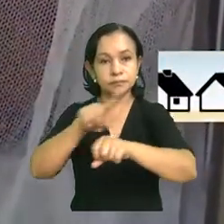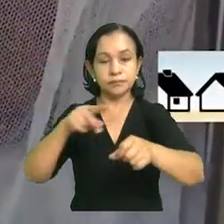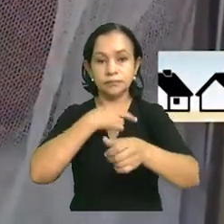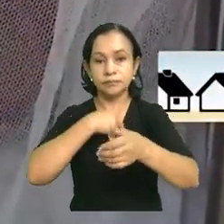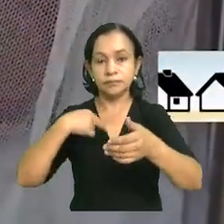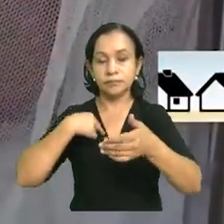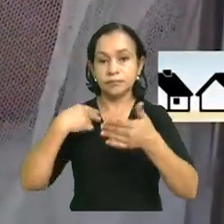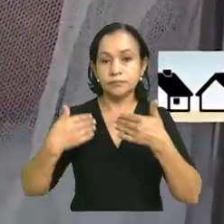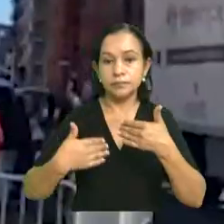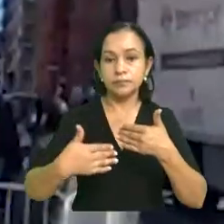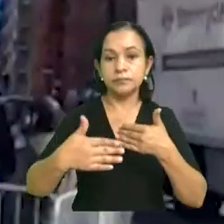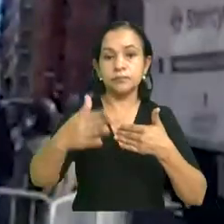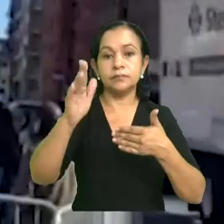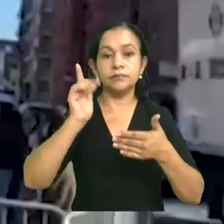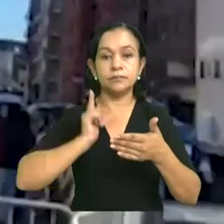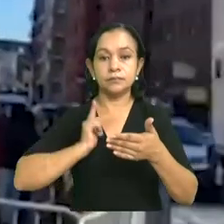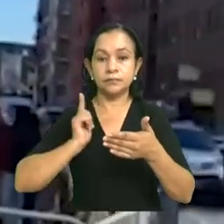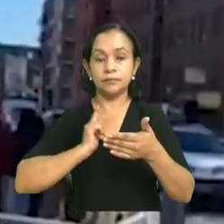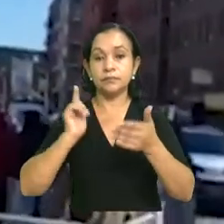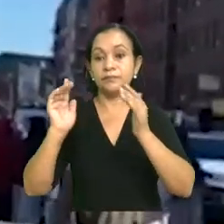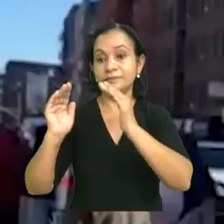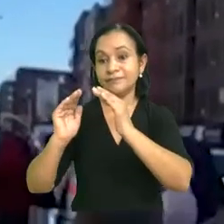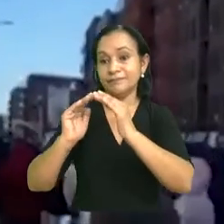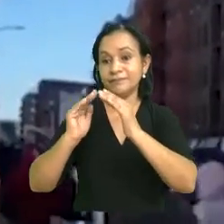esos infectados se encuentran aislados en casa